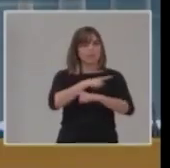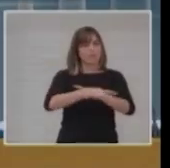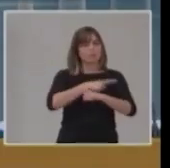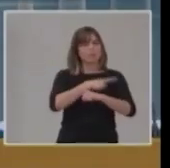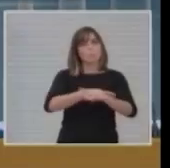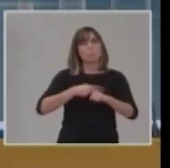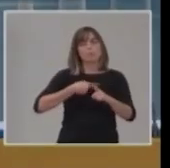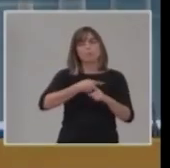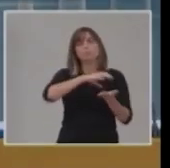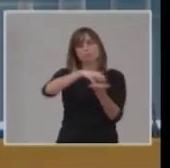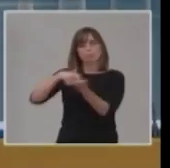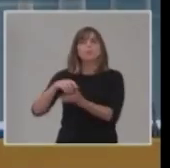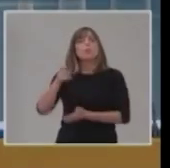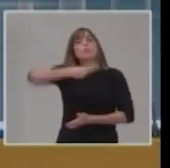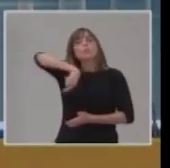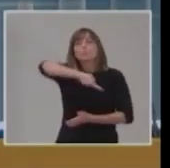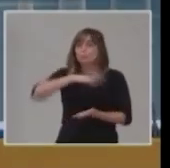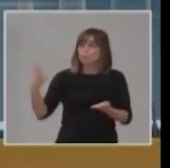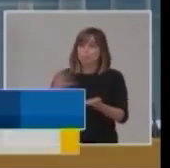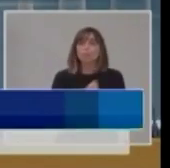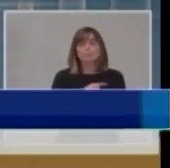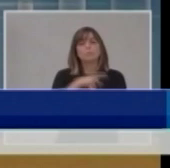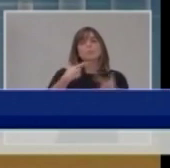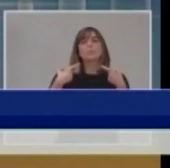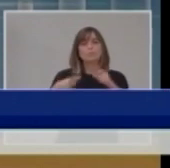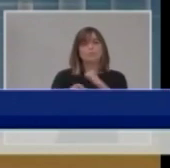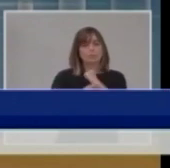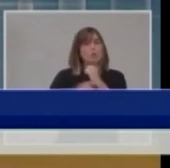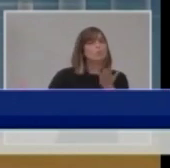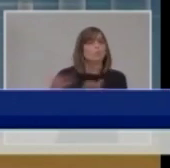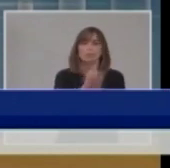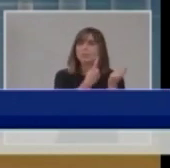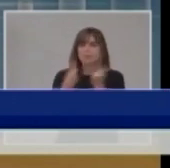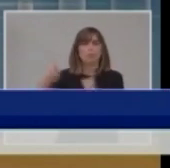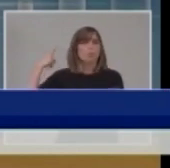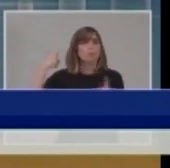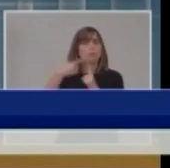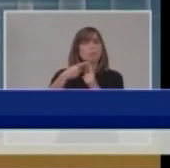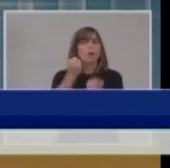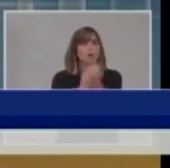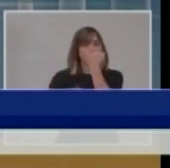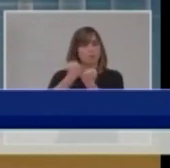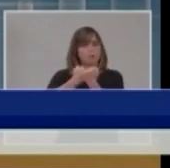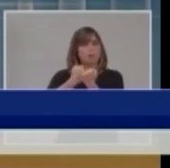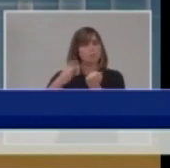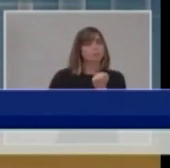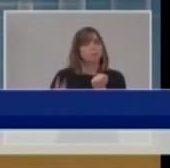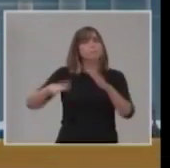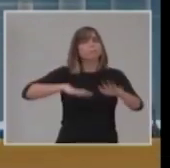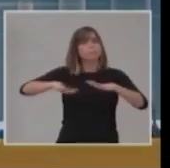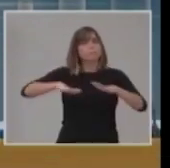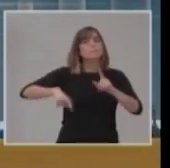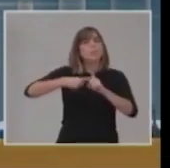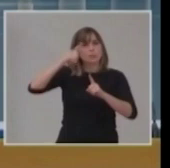Todos ellos son sectores estratégicos. Todos ellos son necesarios para la reactivación económica y también social que tenemos que